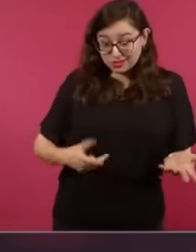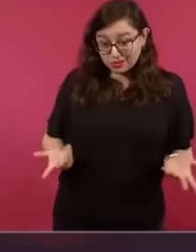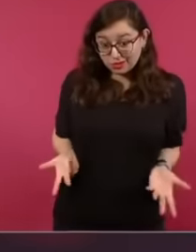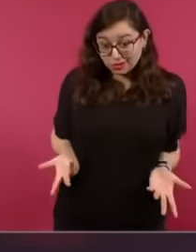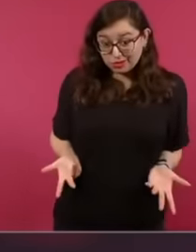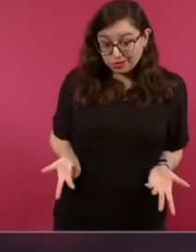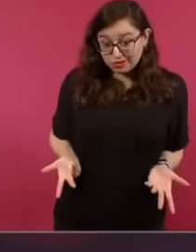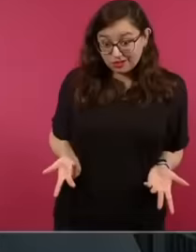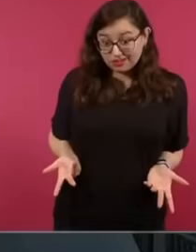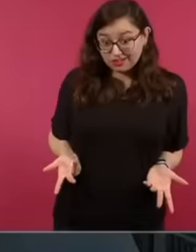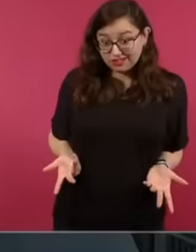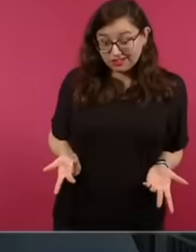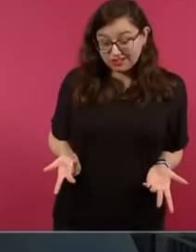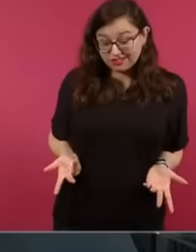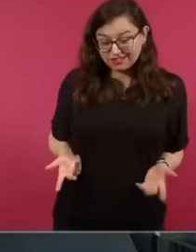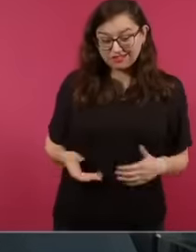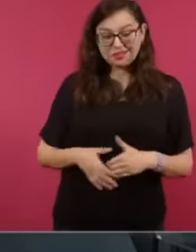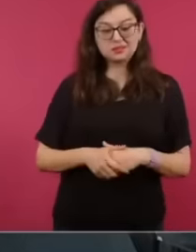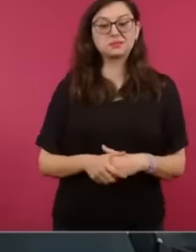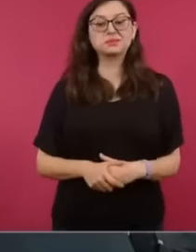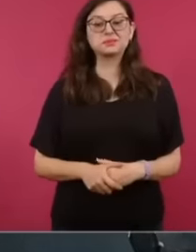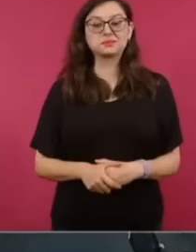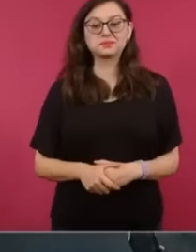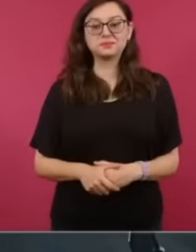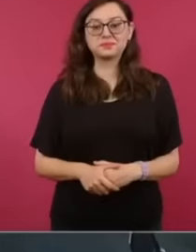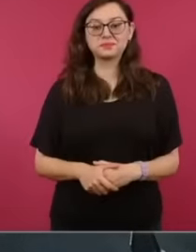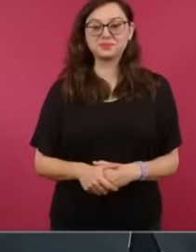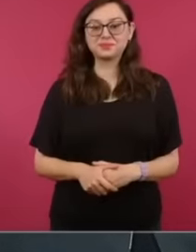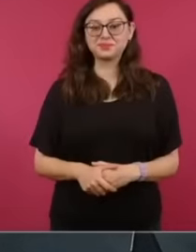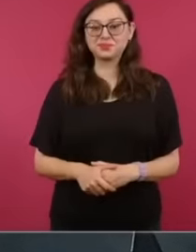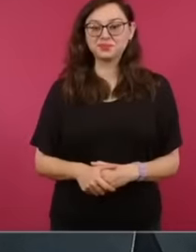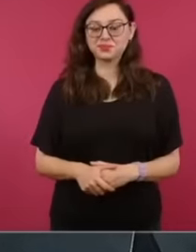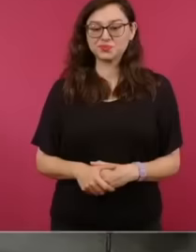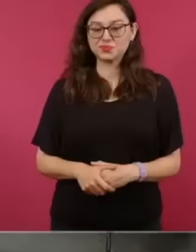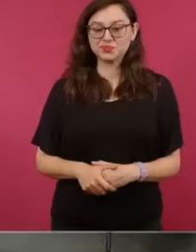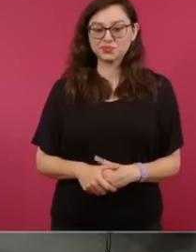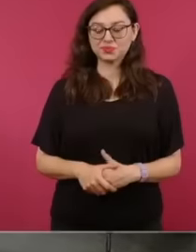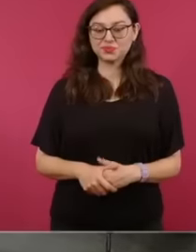Ah. ¿Algún festejo que se lleve a cabo en Zócalo?